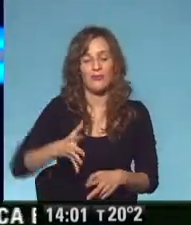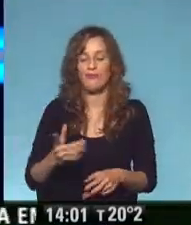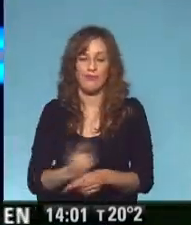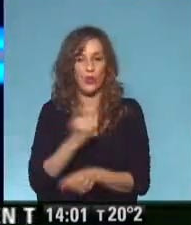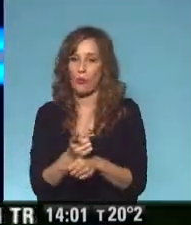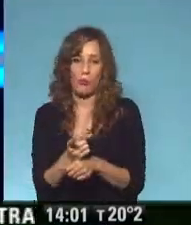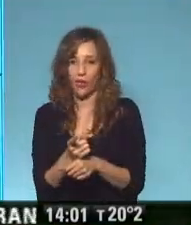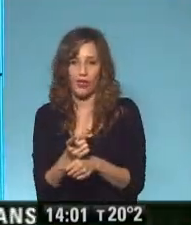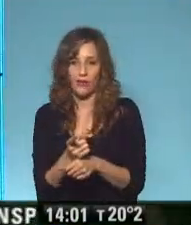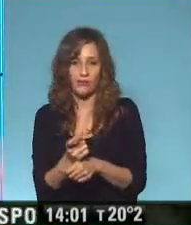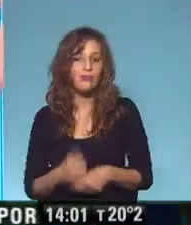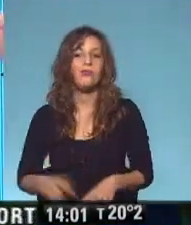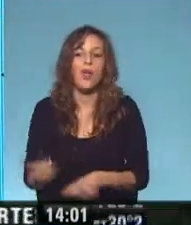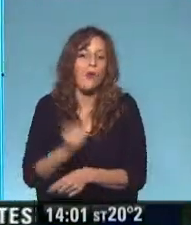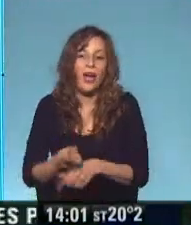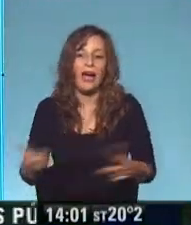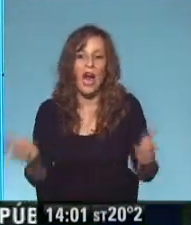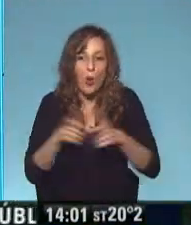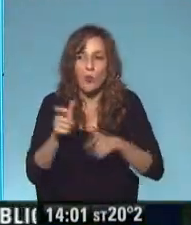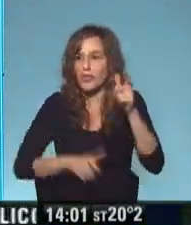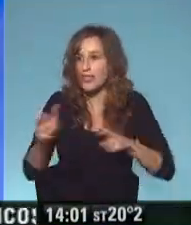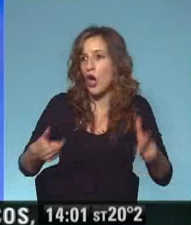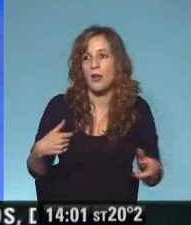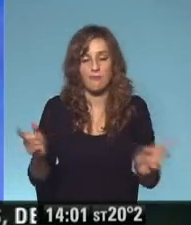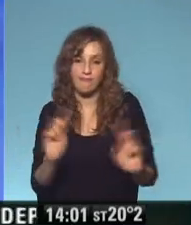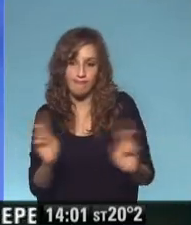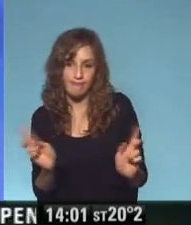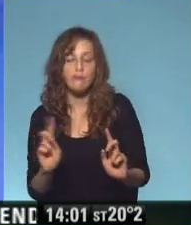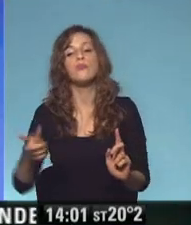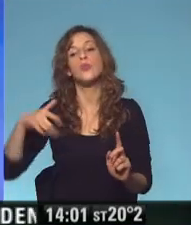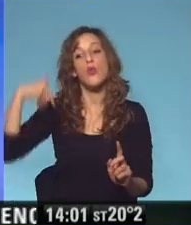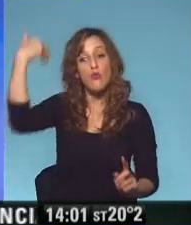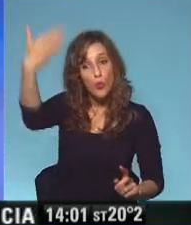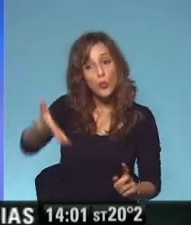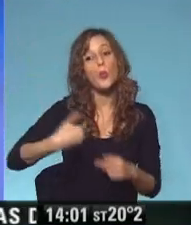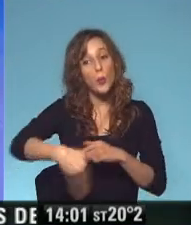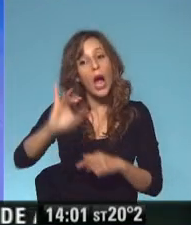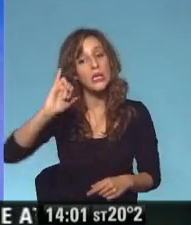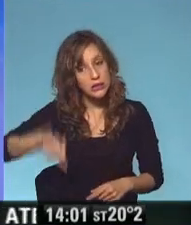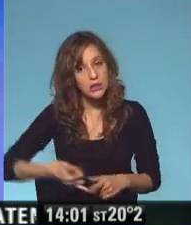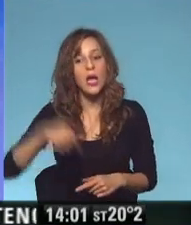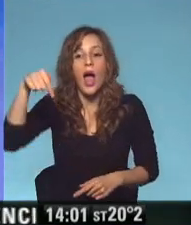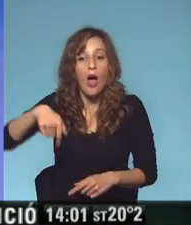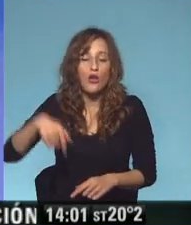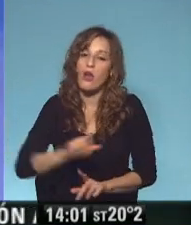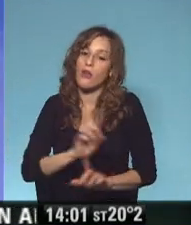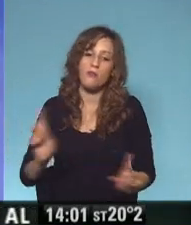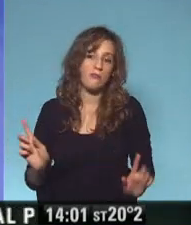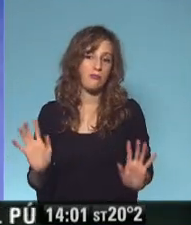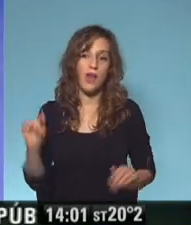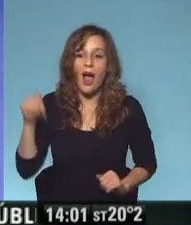no además, podemos no ir nos con podemos la... juntar de a muchos. No, tenés razón. Más adelante lo vamos a hacer, pero ahora no. Ahora no es lo posible. Que nos queda es hacer un picnic en casa,